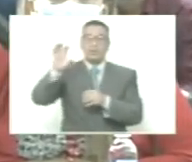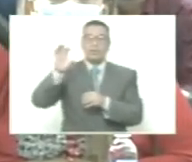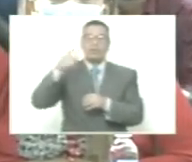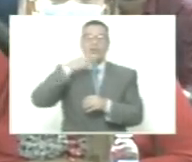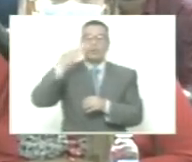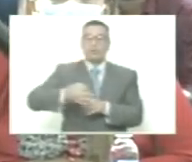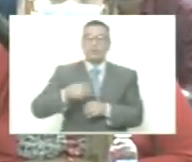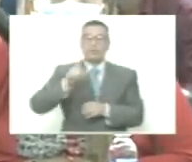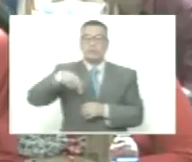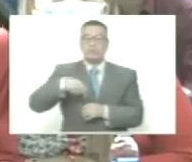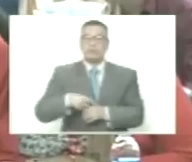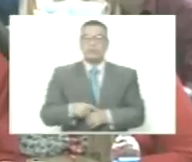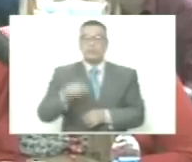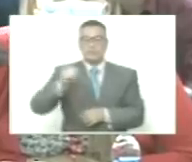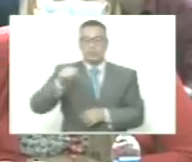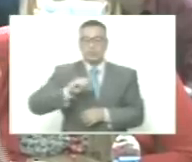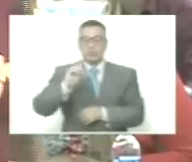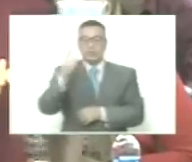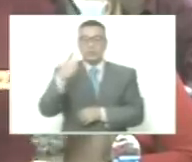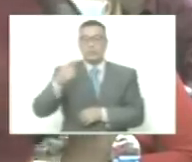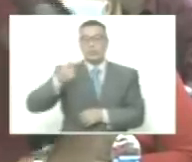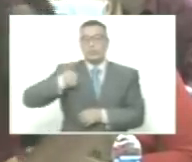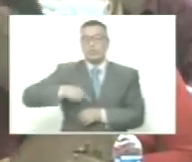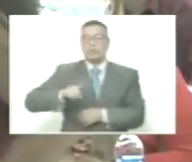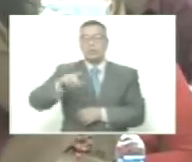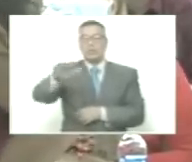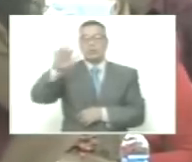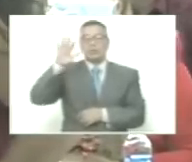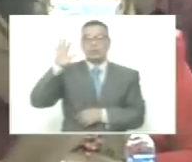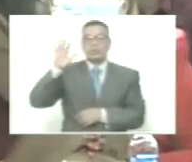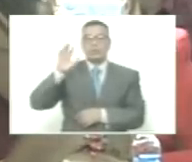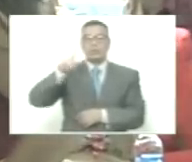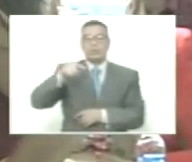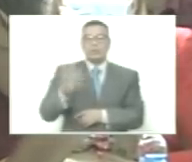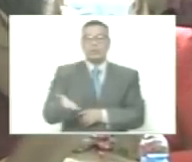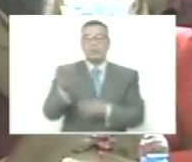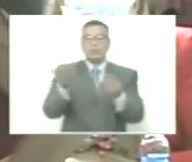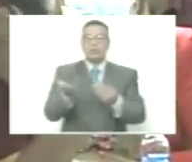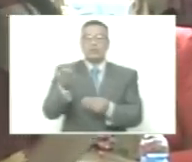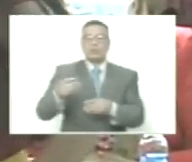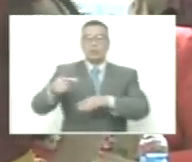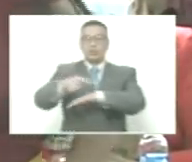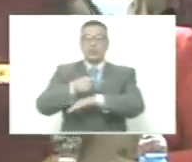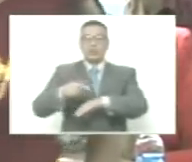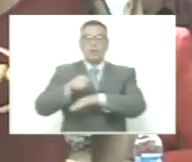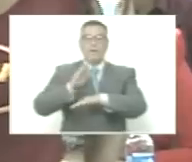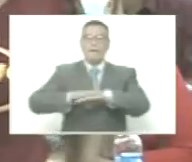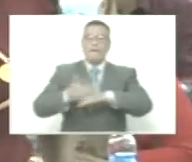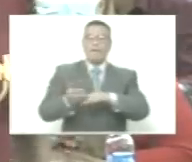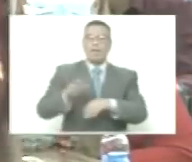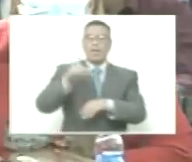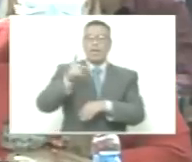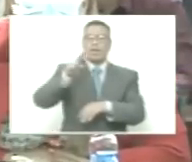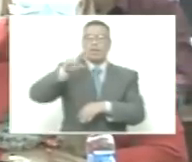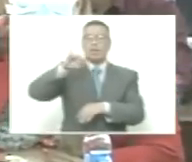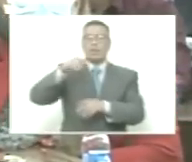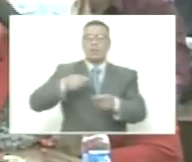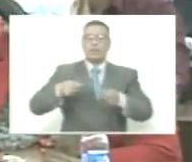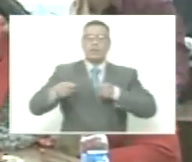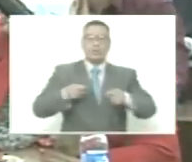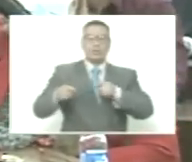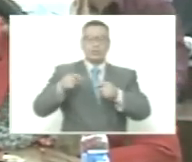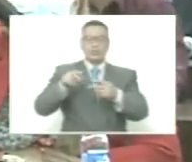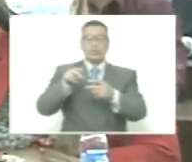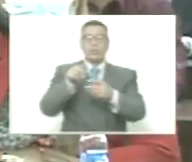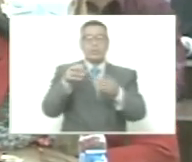y por supuesto, por primera vez tenía un compromiso tan importante en el gobierno. Porque Darío, como movilizador del partido, pero